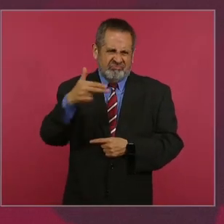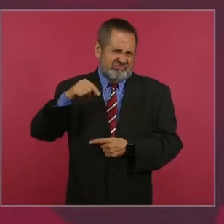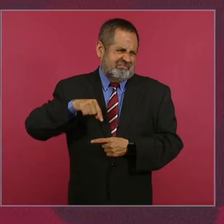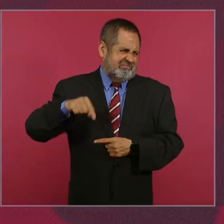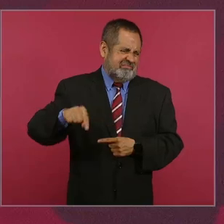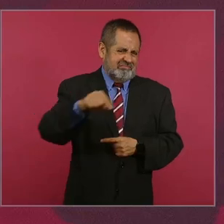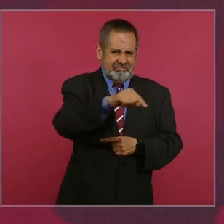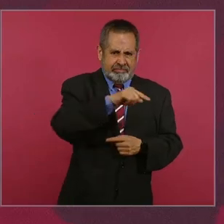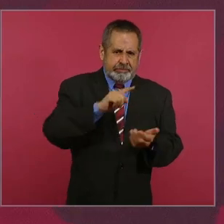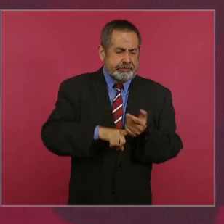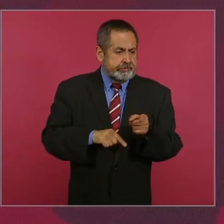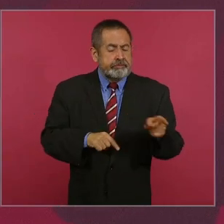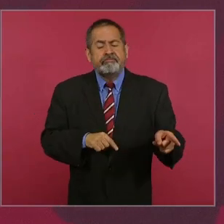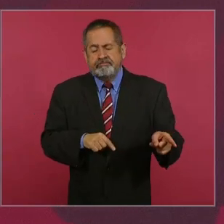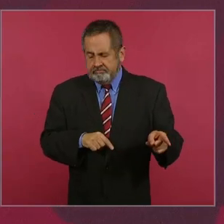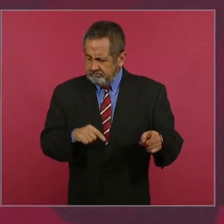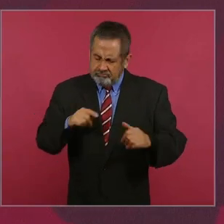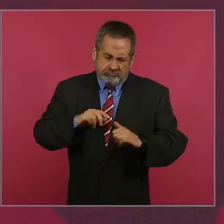de Vidanta,